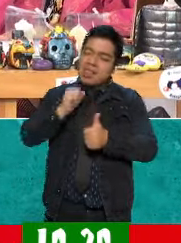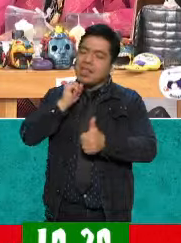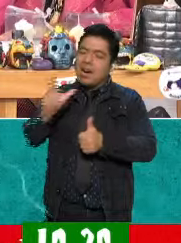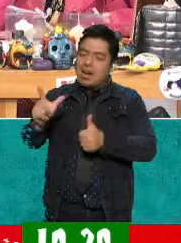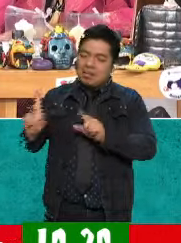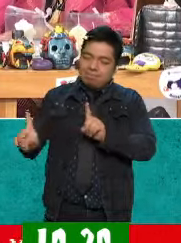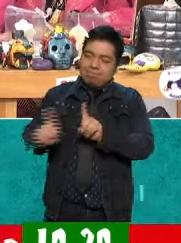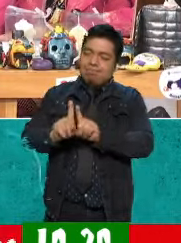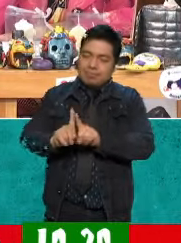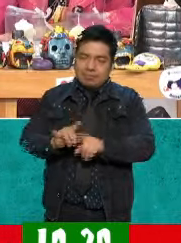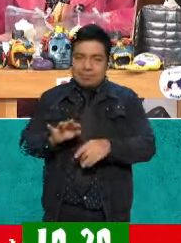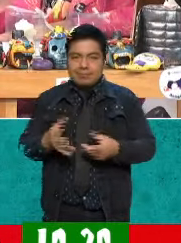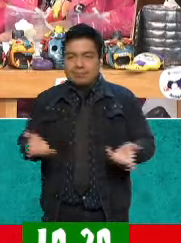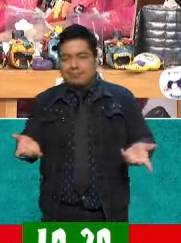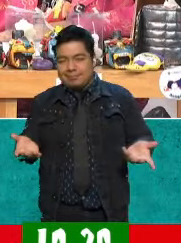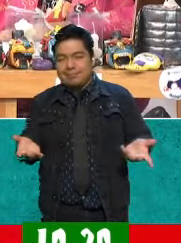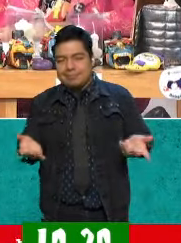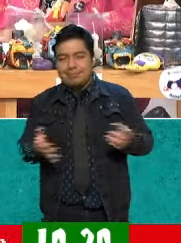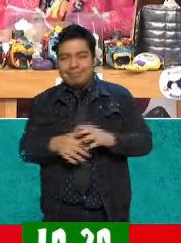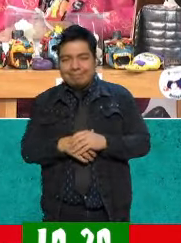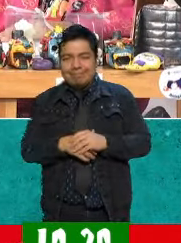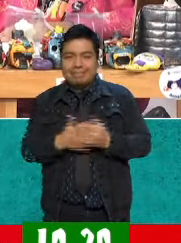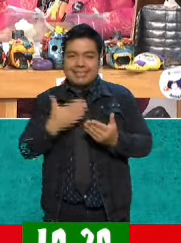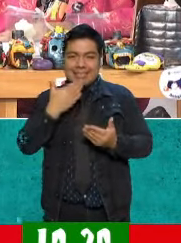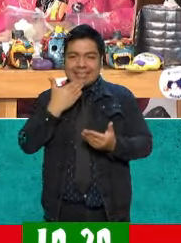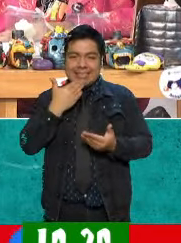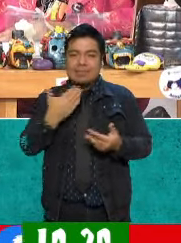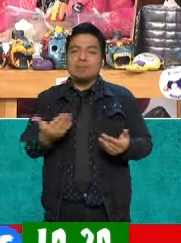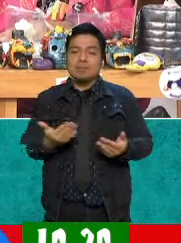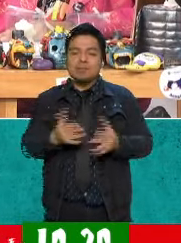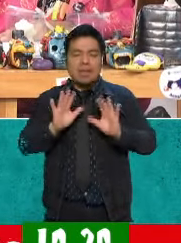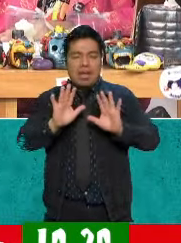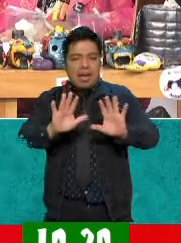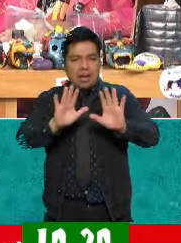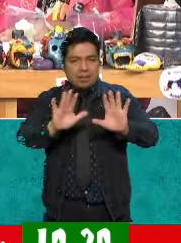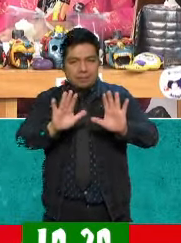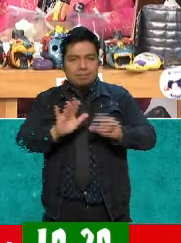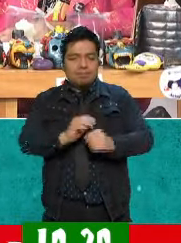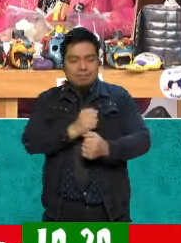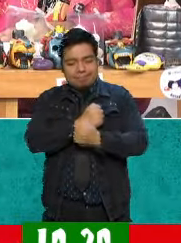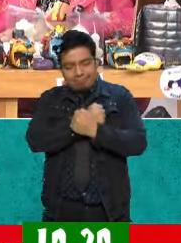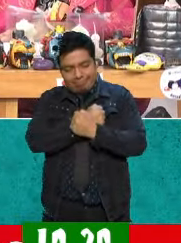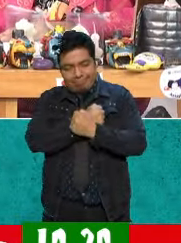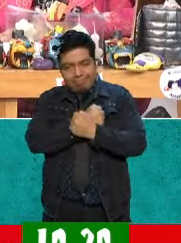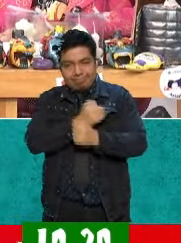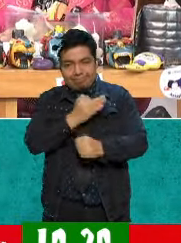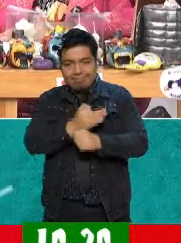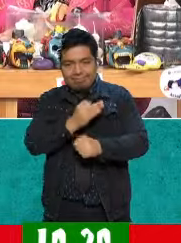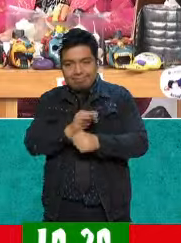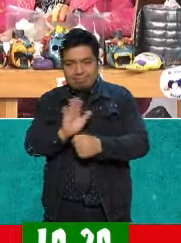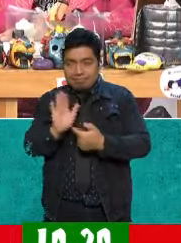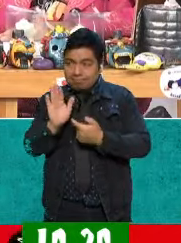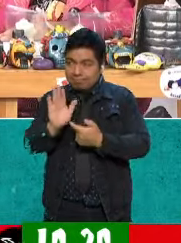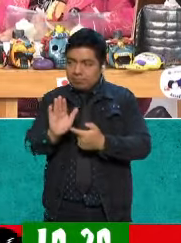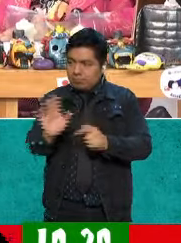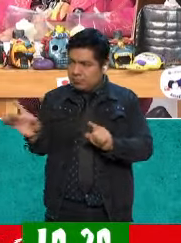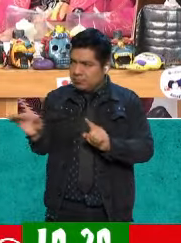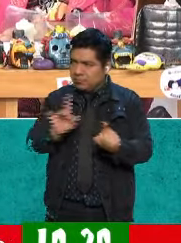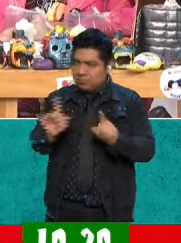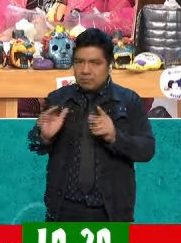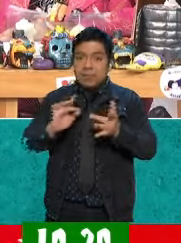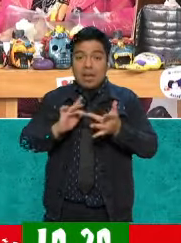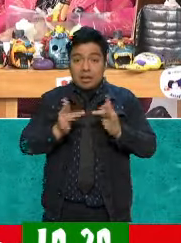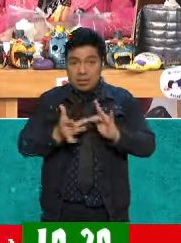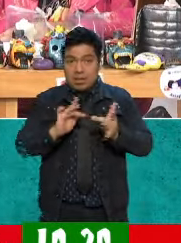¿no? Así es. Pero bueno, hay un montón. Hablando de amor, vamos a ver esto. Pero... Sí, ah, primero las redes. Primero